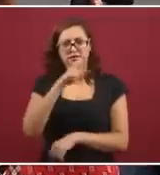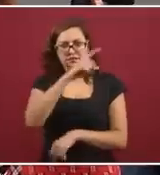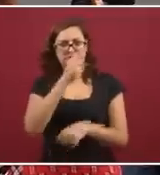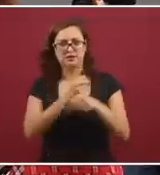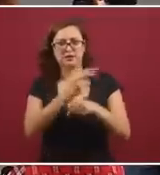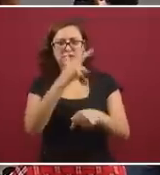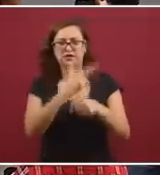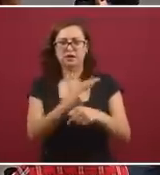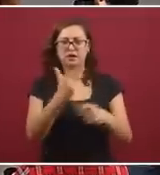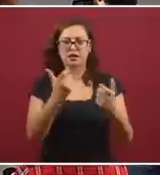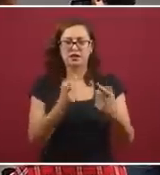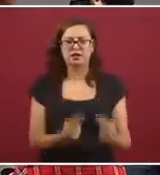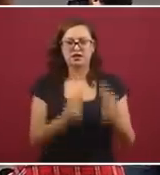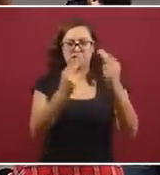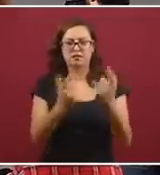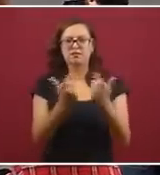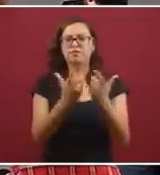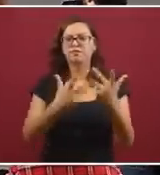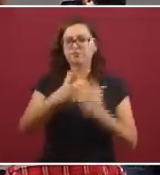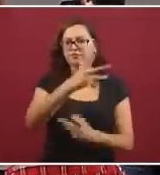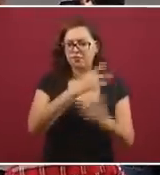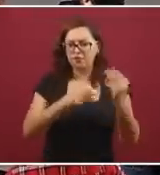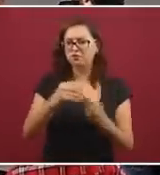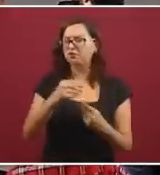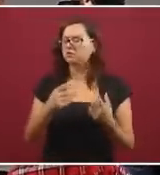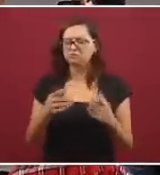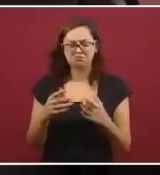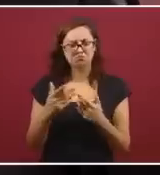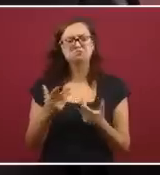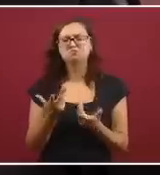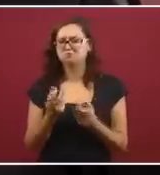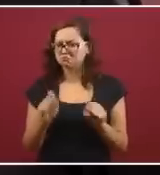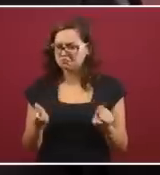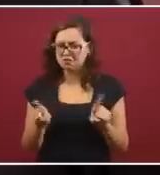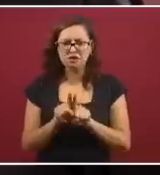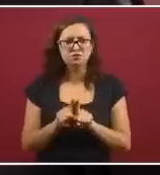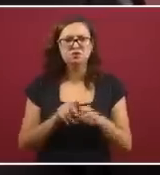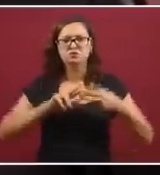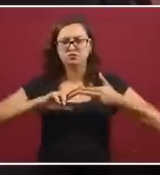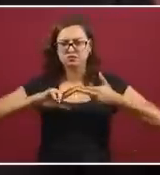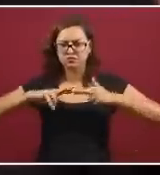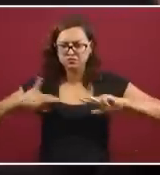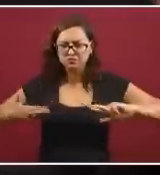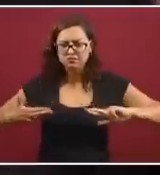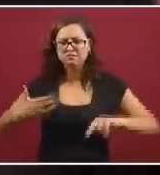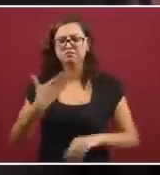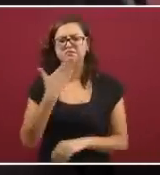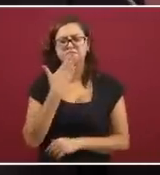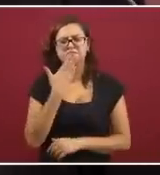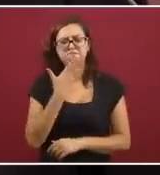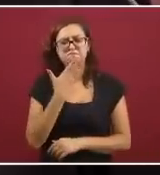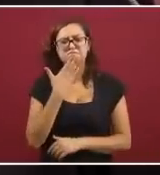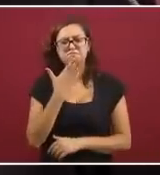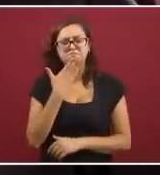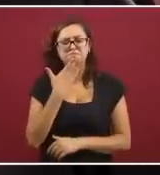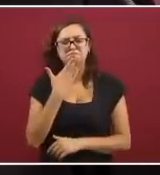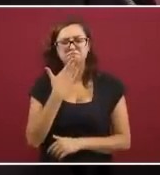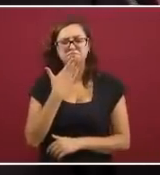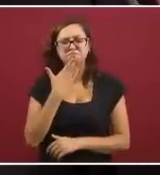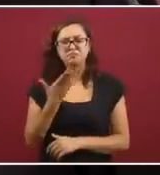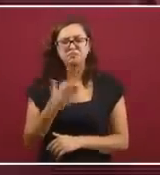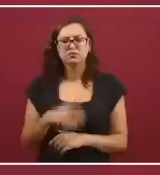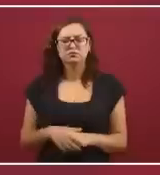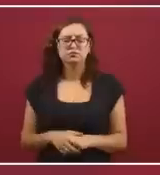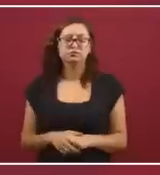eeuu es buena la relación si hay pues